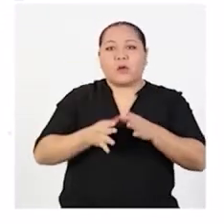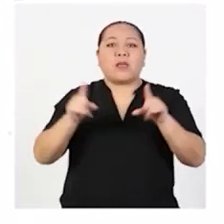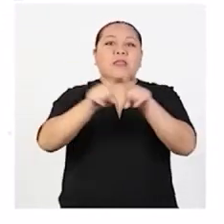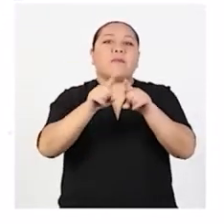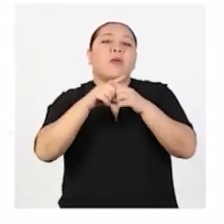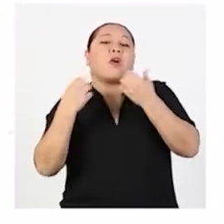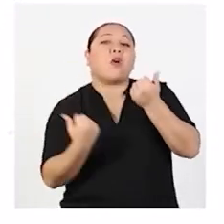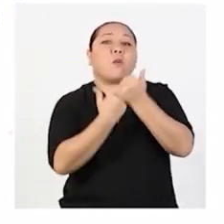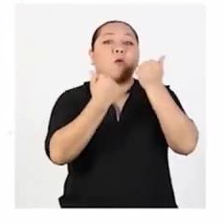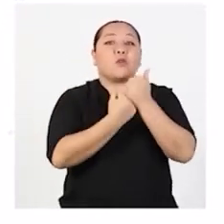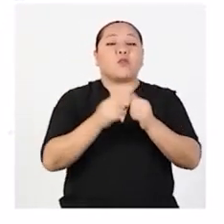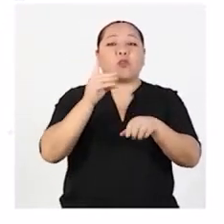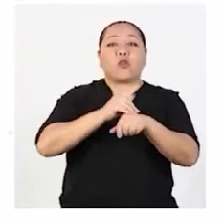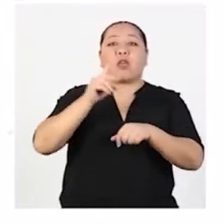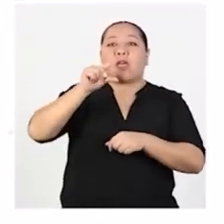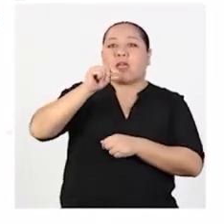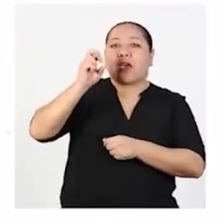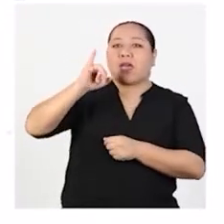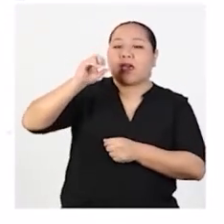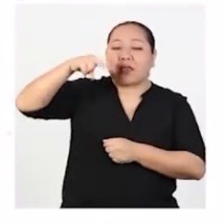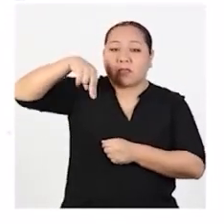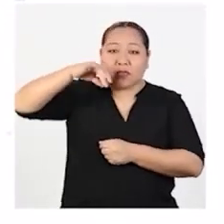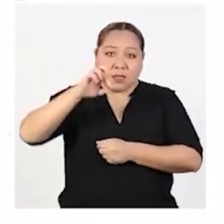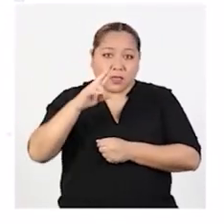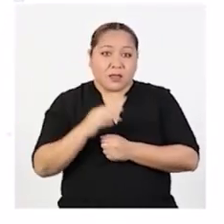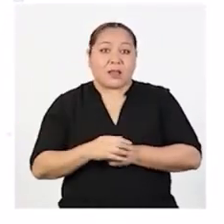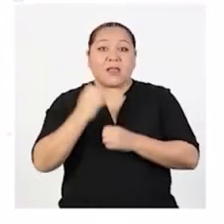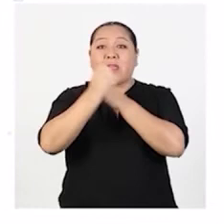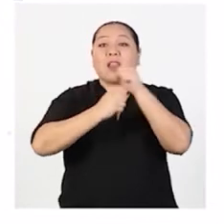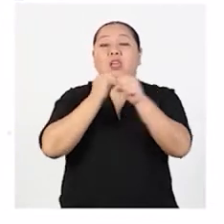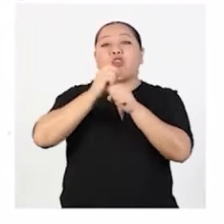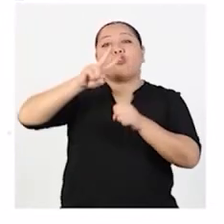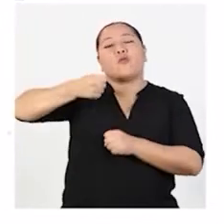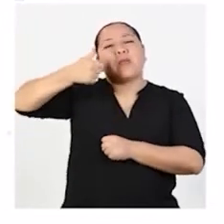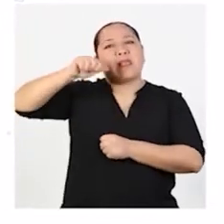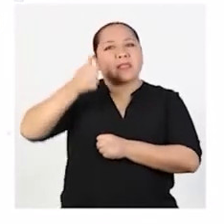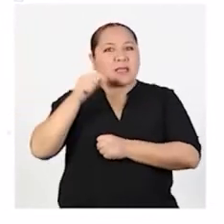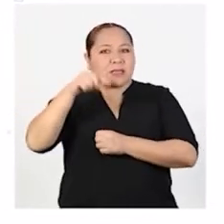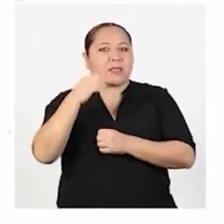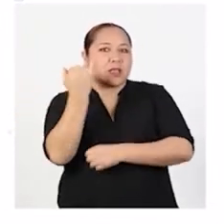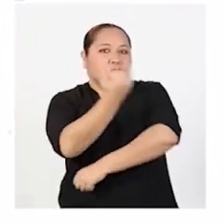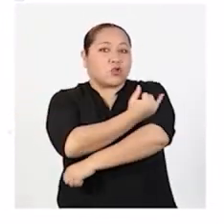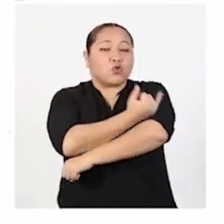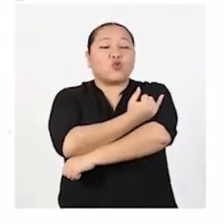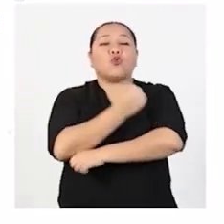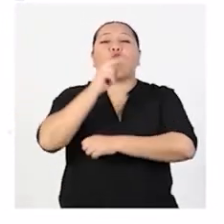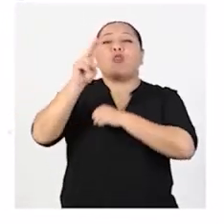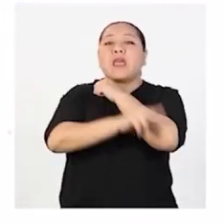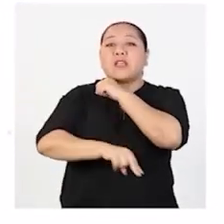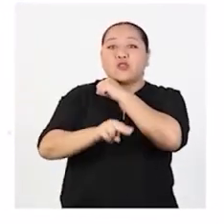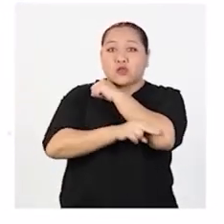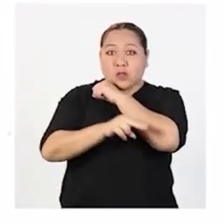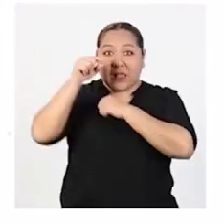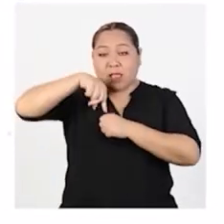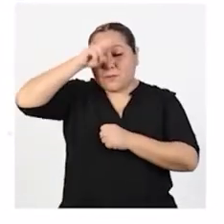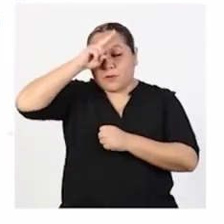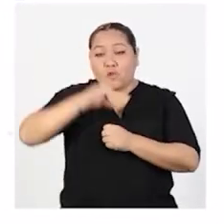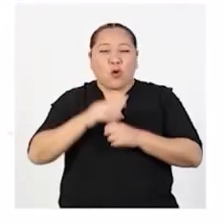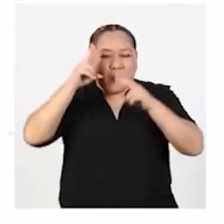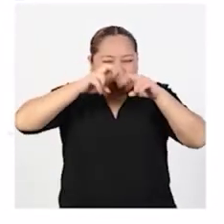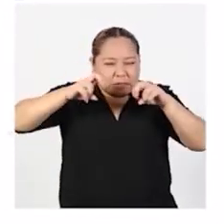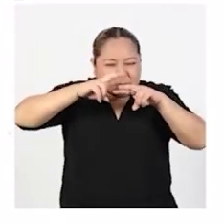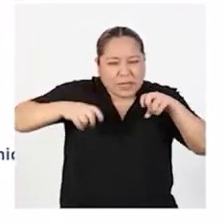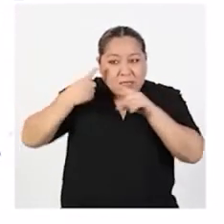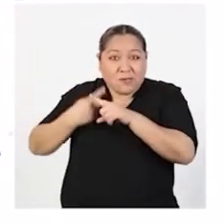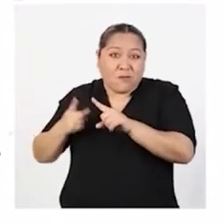conocimiento del origen de las poblaciones estudiadas en un contexto filogeográfico, con participantes de 7